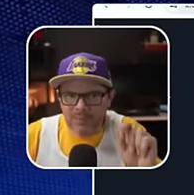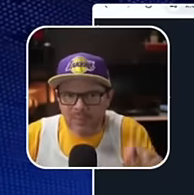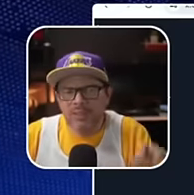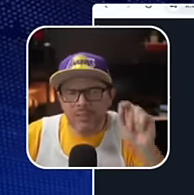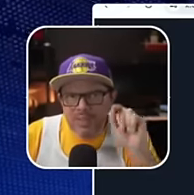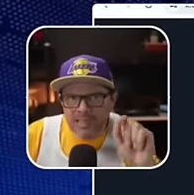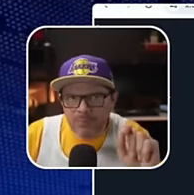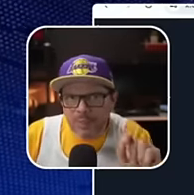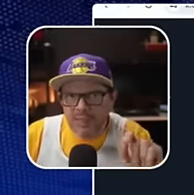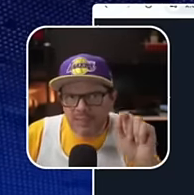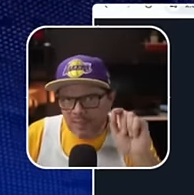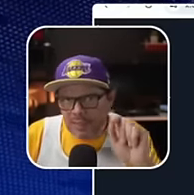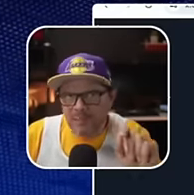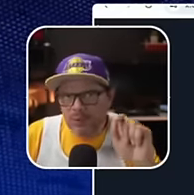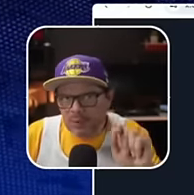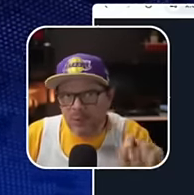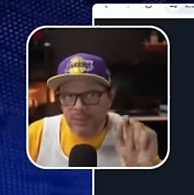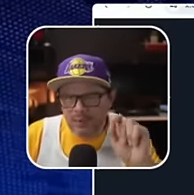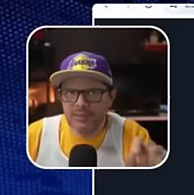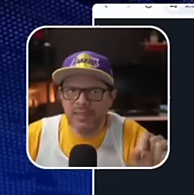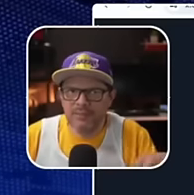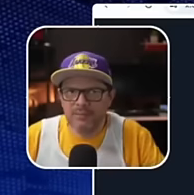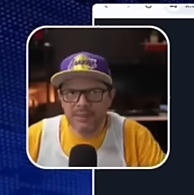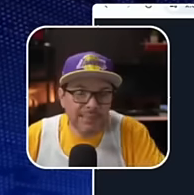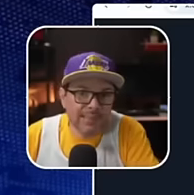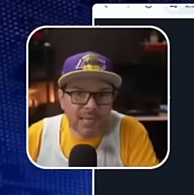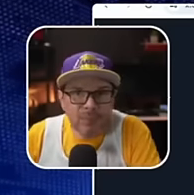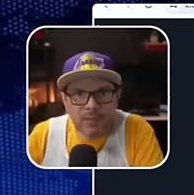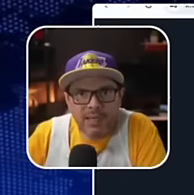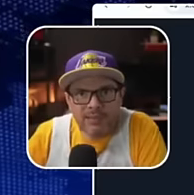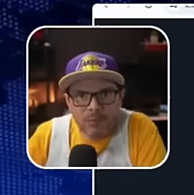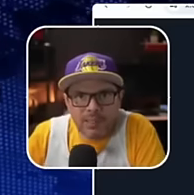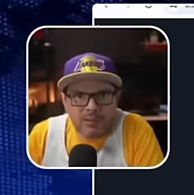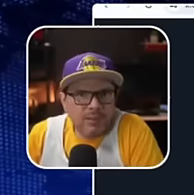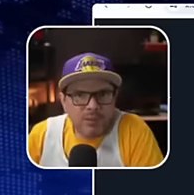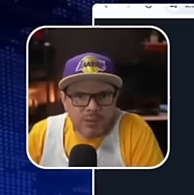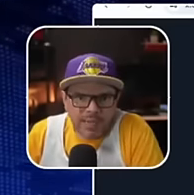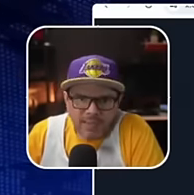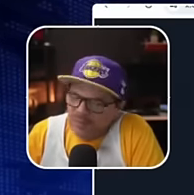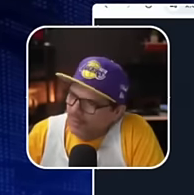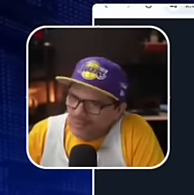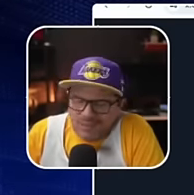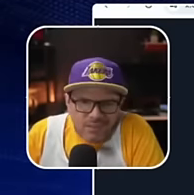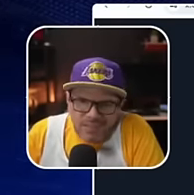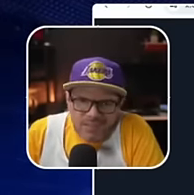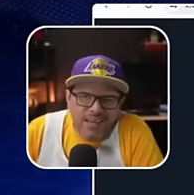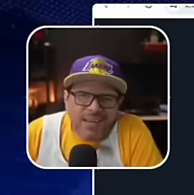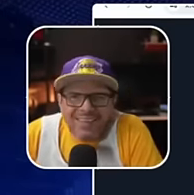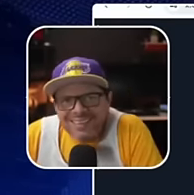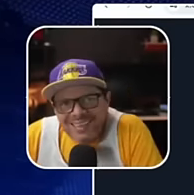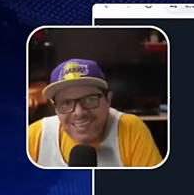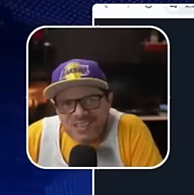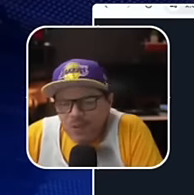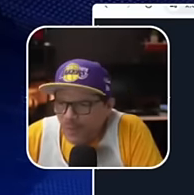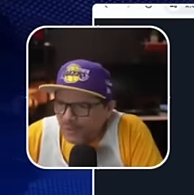están llamando diáspora de miembros de estructuras delincuenciales Ese es el término que les están poniendo o sea crea